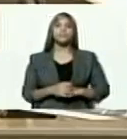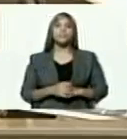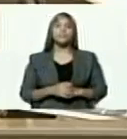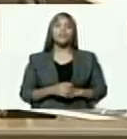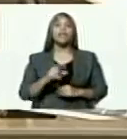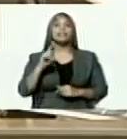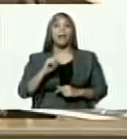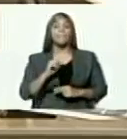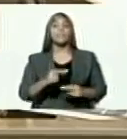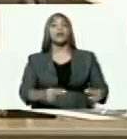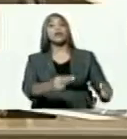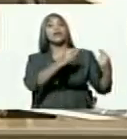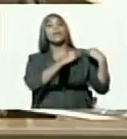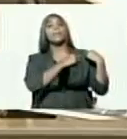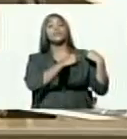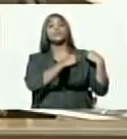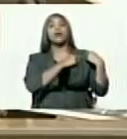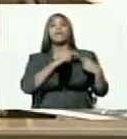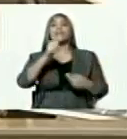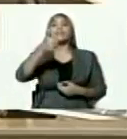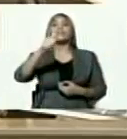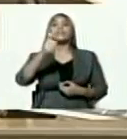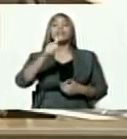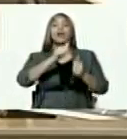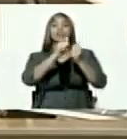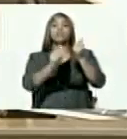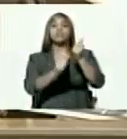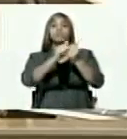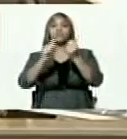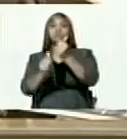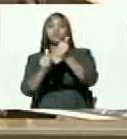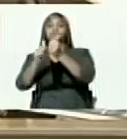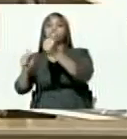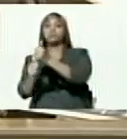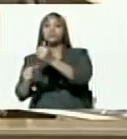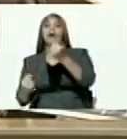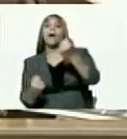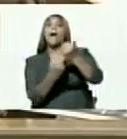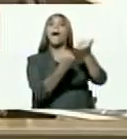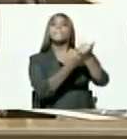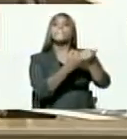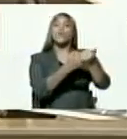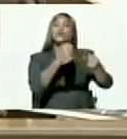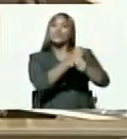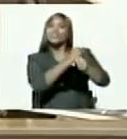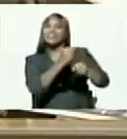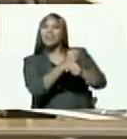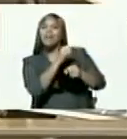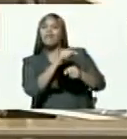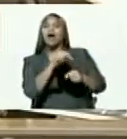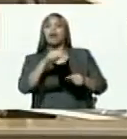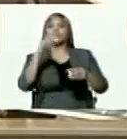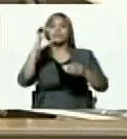su cargo a los 10 suplentes que acompañarán su gestión dentro del Poder Electoral Venezolano. Serán 7